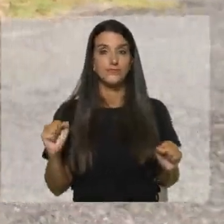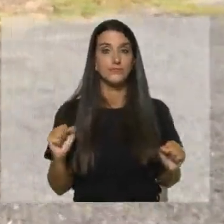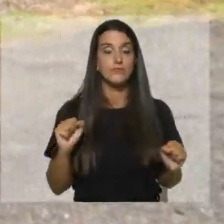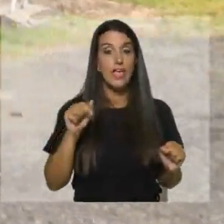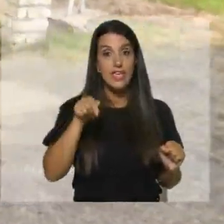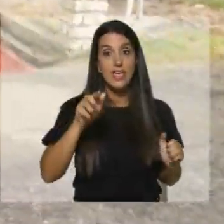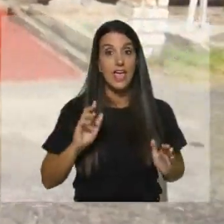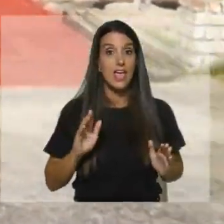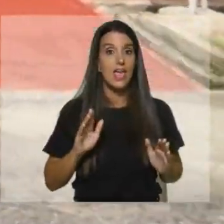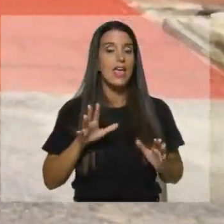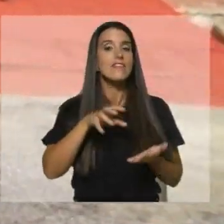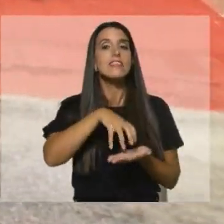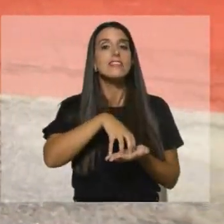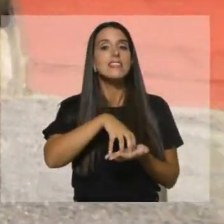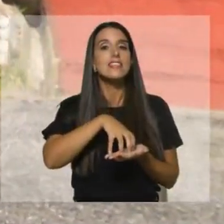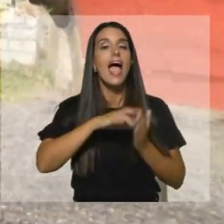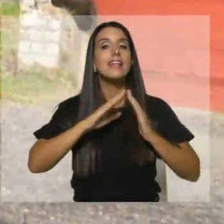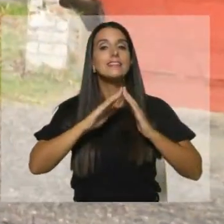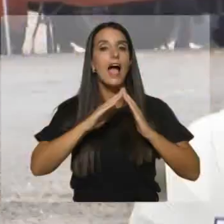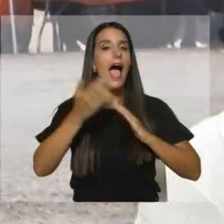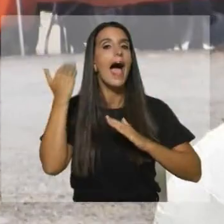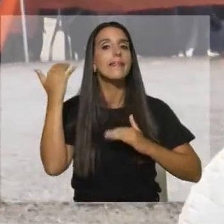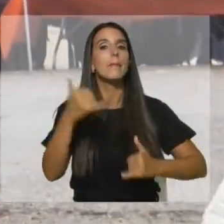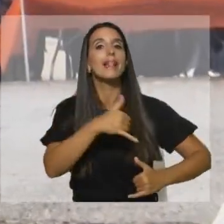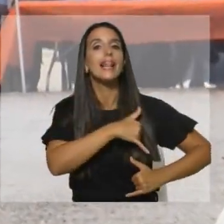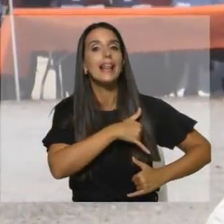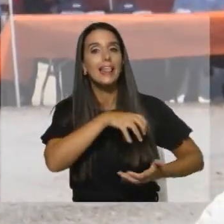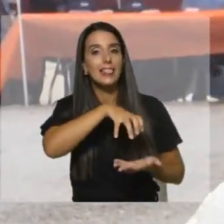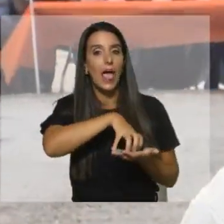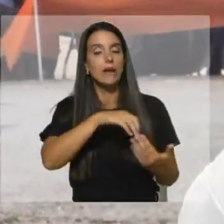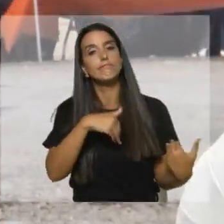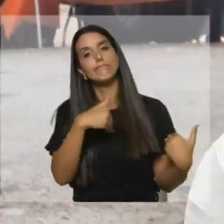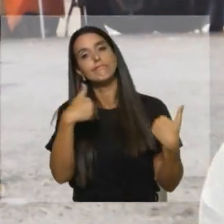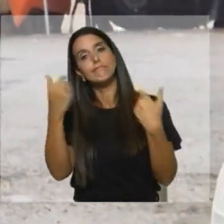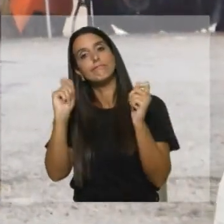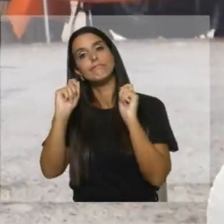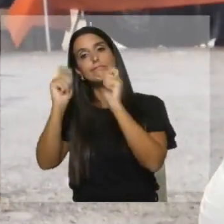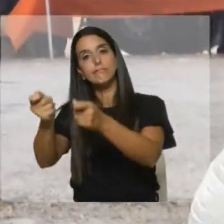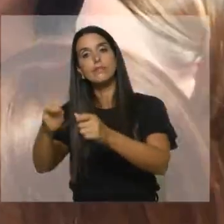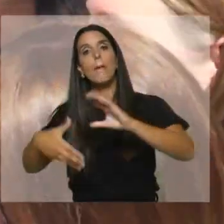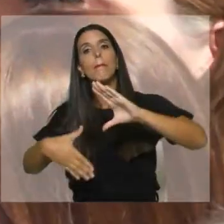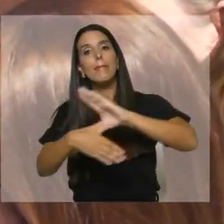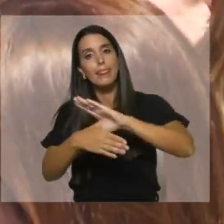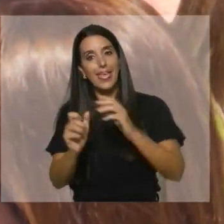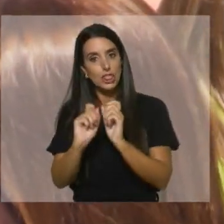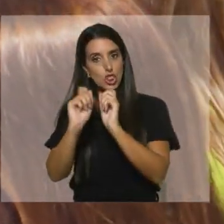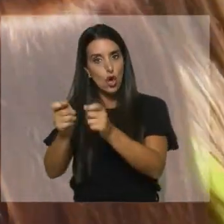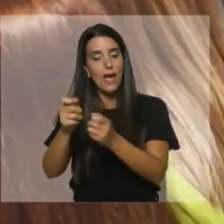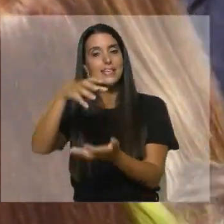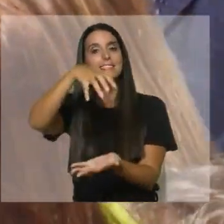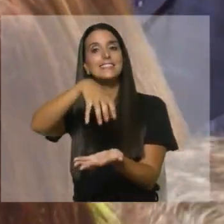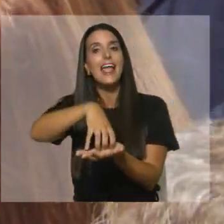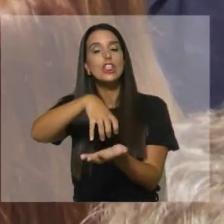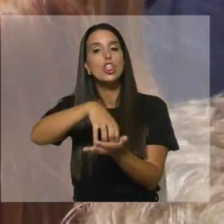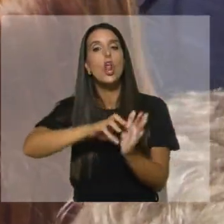en un edificio donde anteriormente funcionaba una unidad militar, cuyo predio fue cedido al Ministerio de Desarrollo Social, se creó el Centro de Referencia